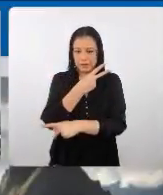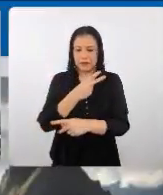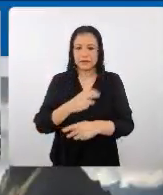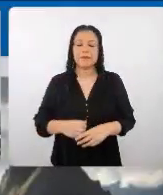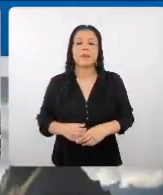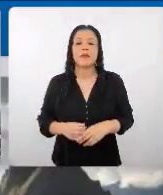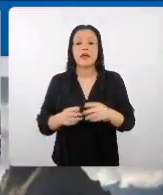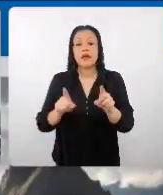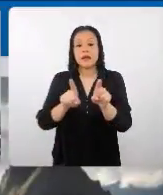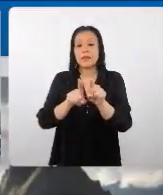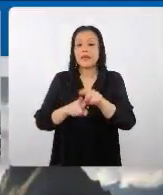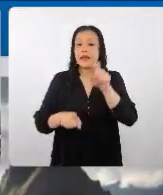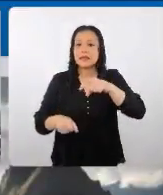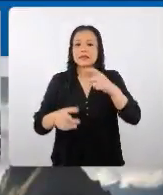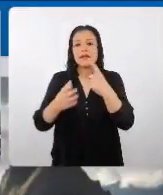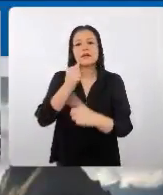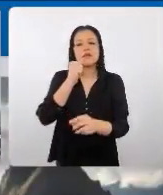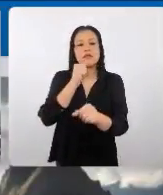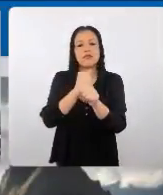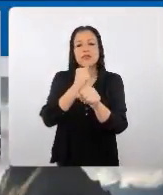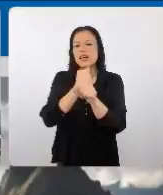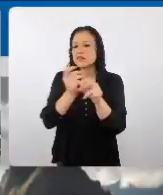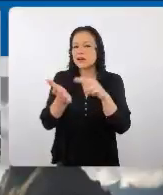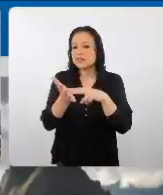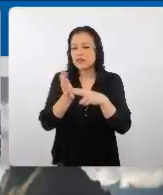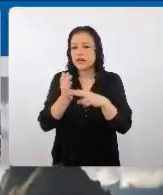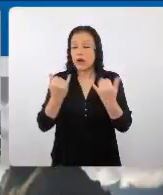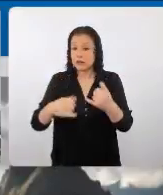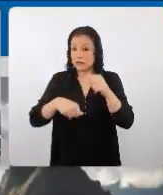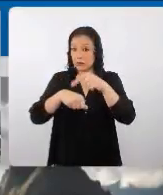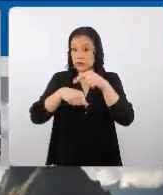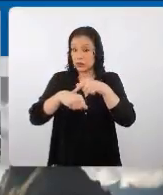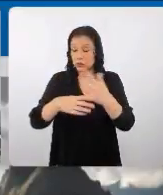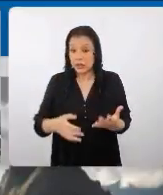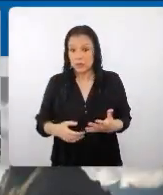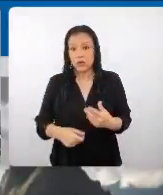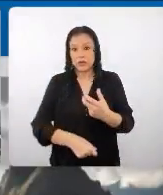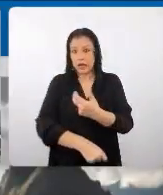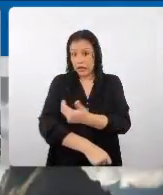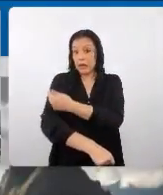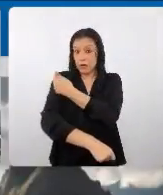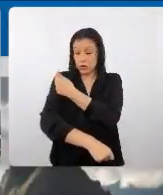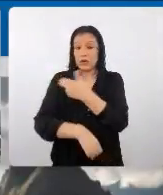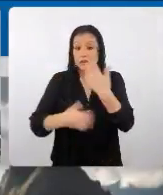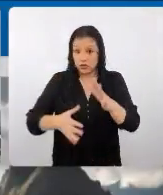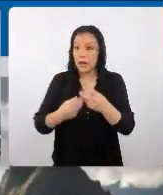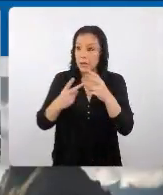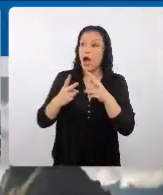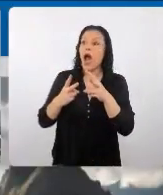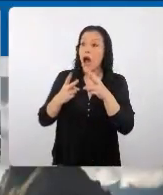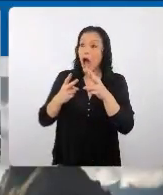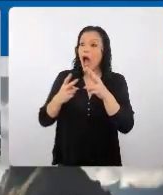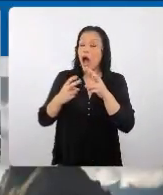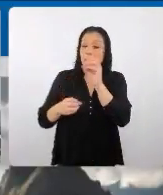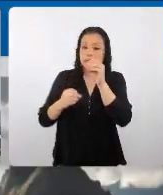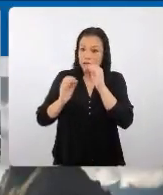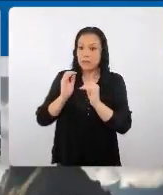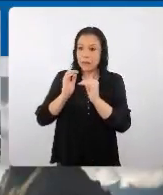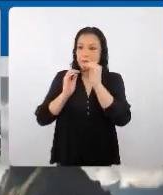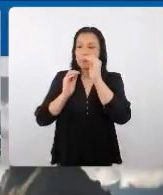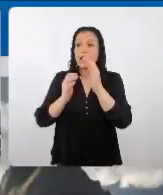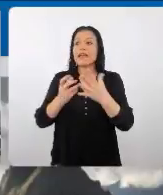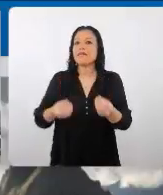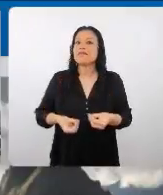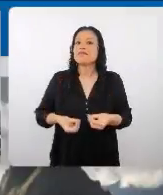Por otro lado, la necesidad de confianza. Es decir, estamos en un contexto donde la vacunación ya está generando confianza, ya se está manejando,